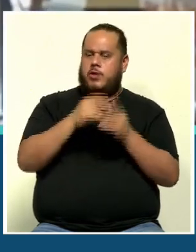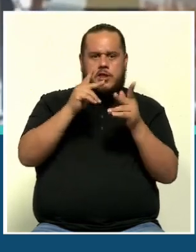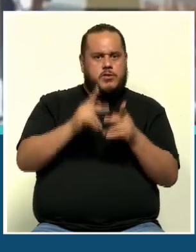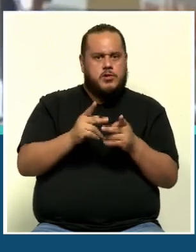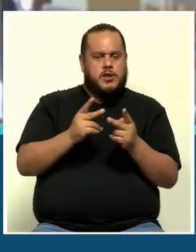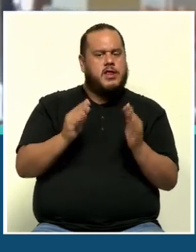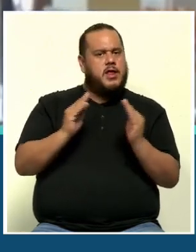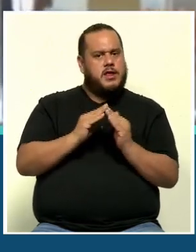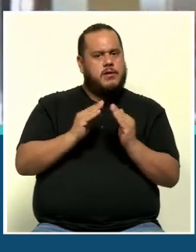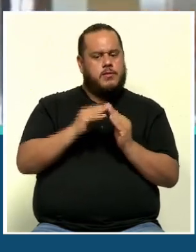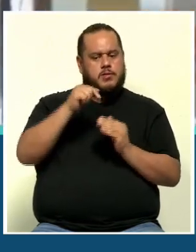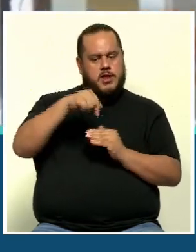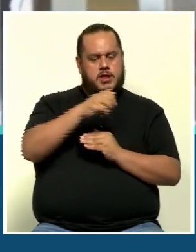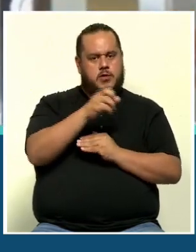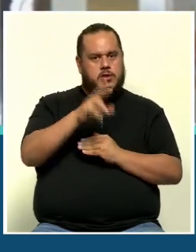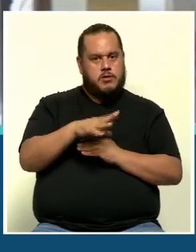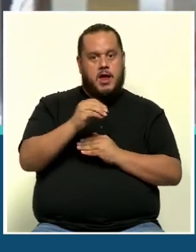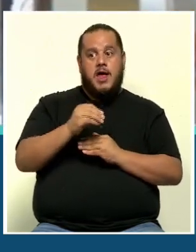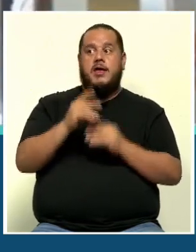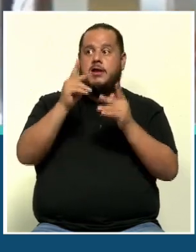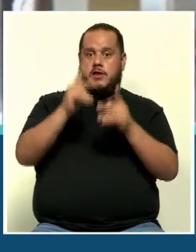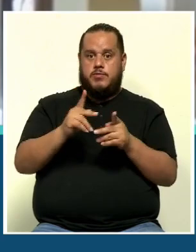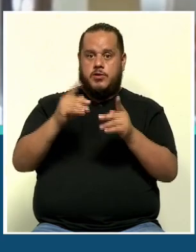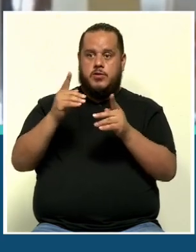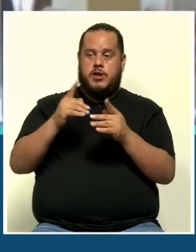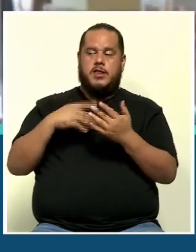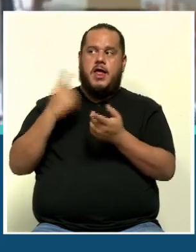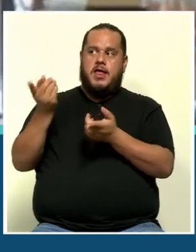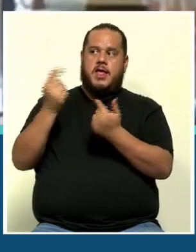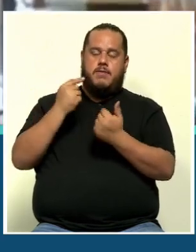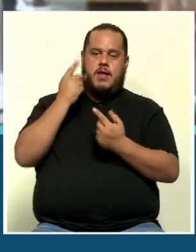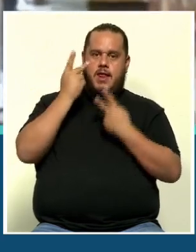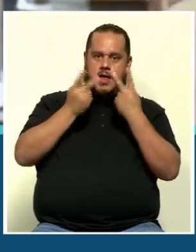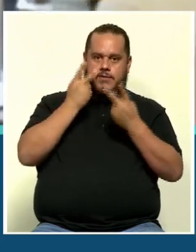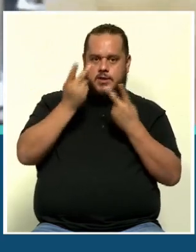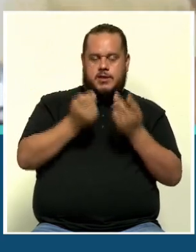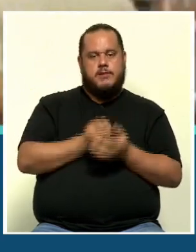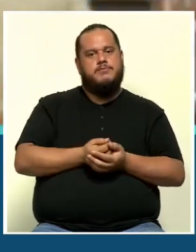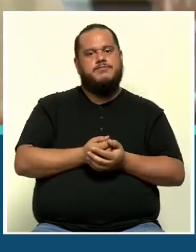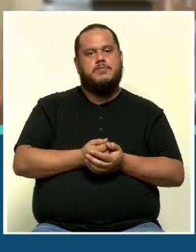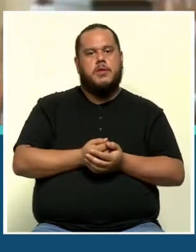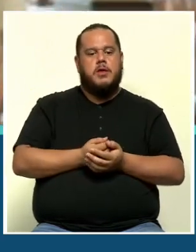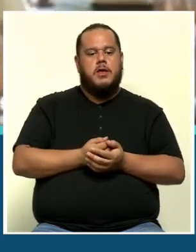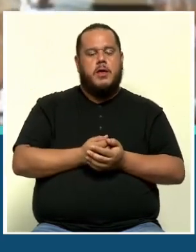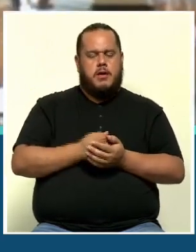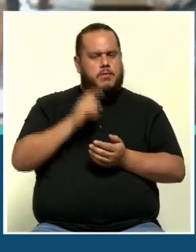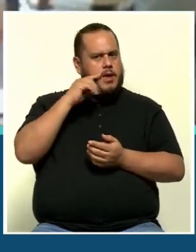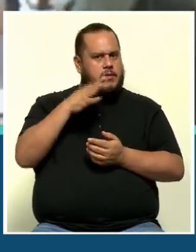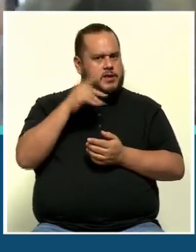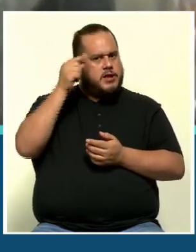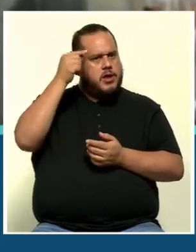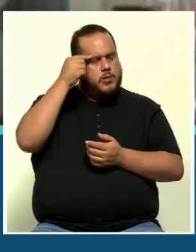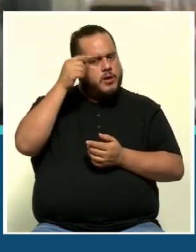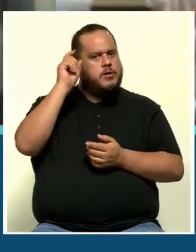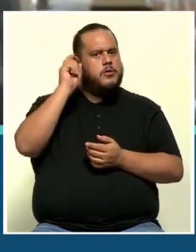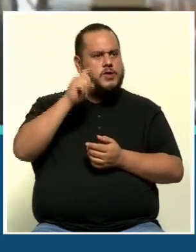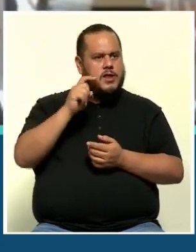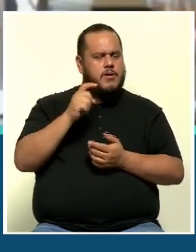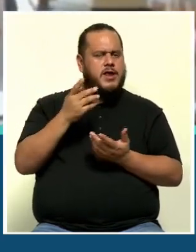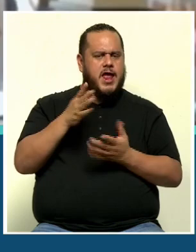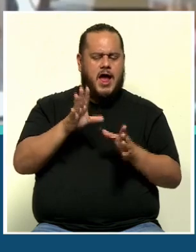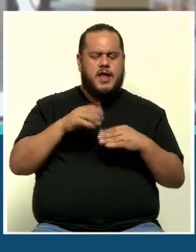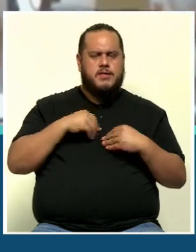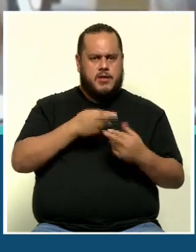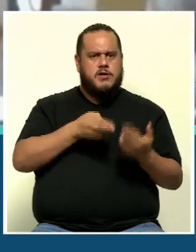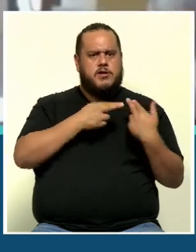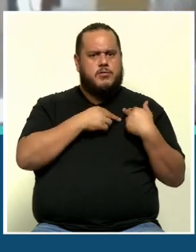vivimos en Costa Rica y las personas que nos vienen a vivir. Me parece que el gobierno debería de sentar las responsabilidades